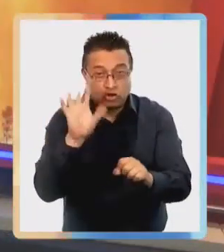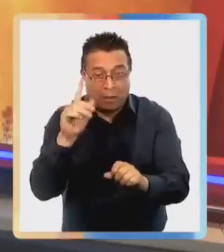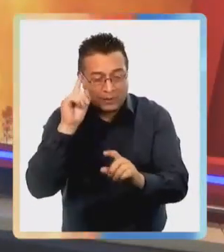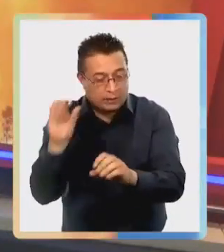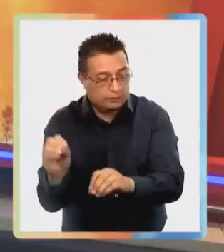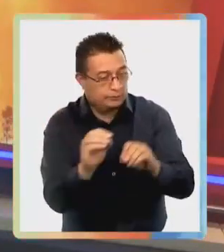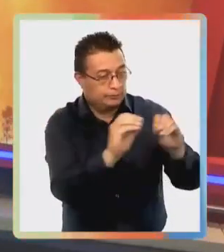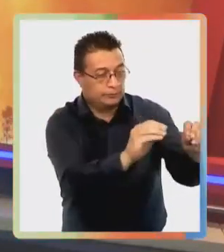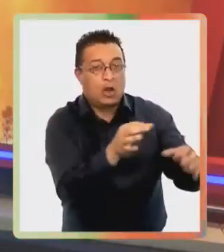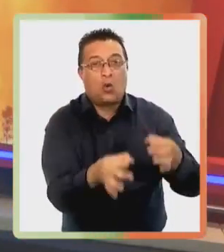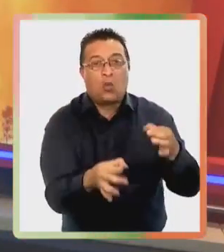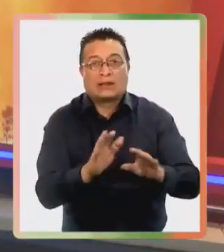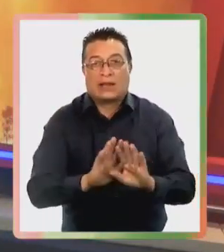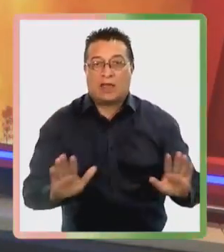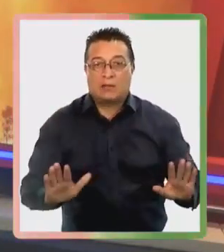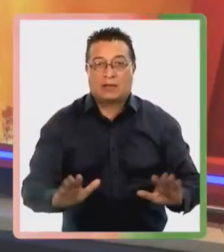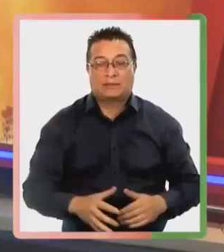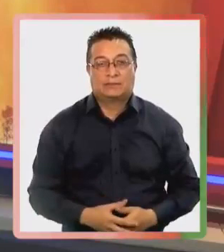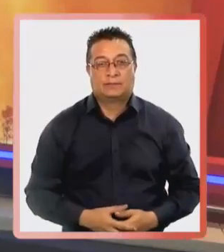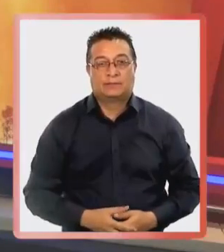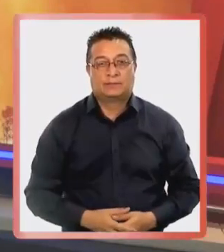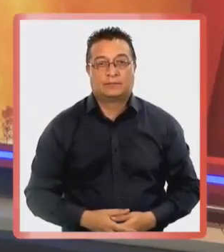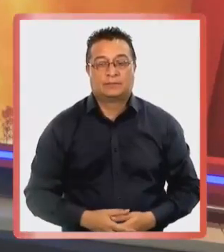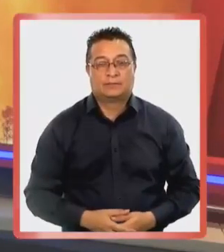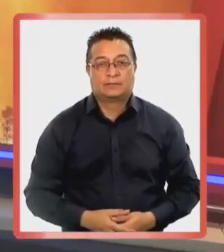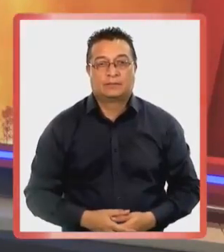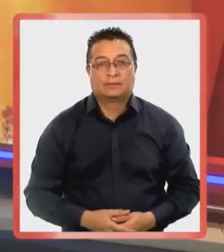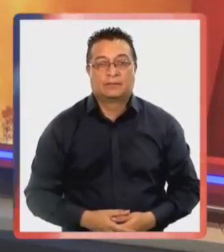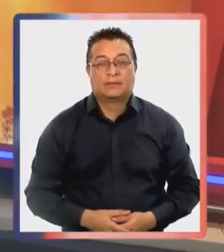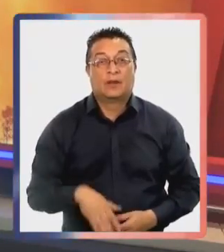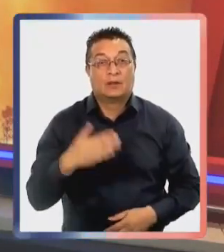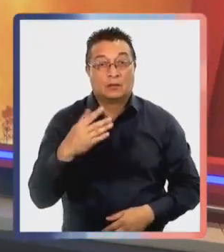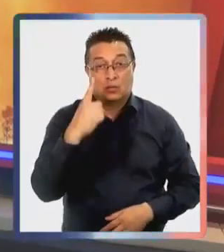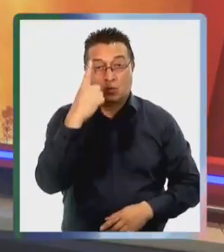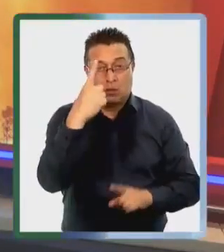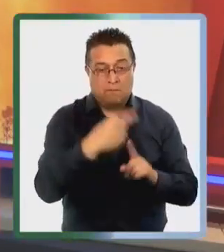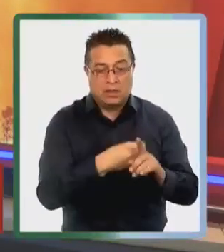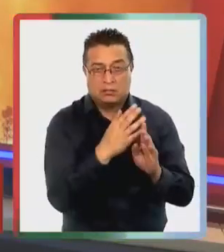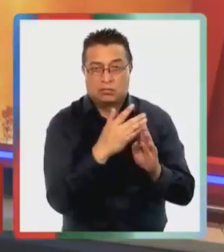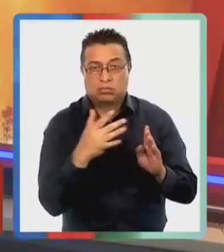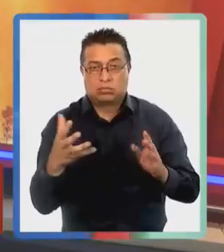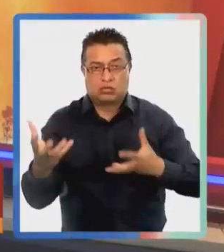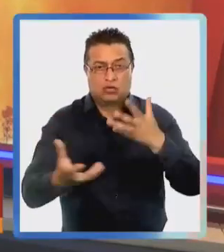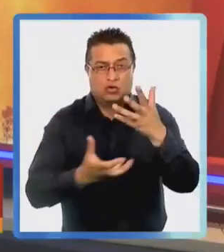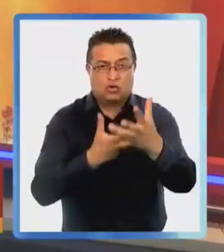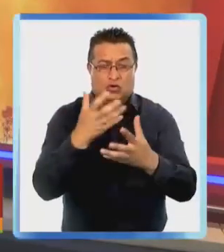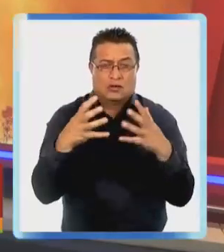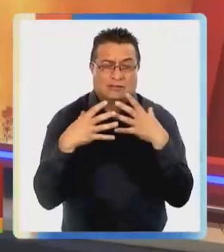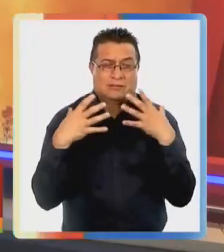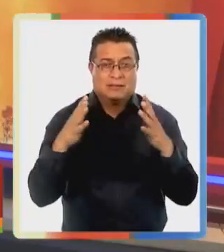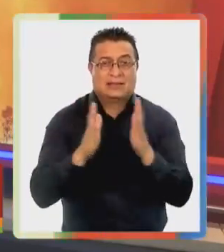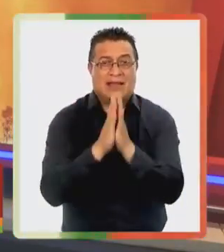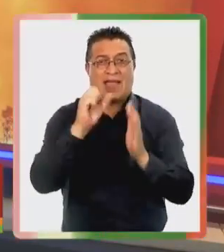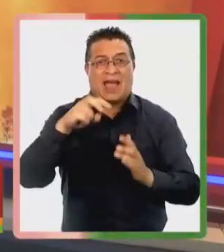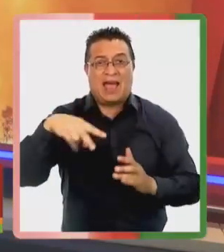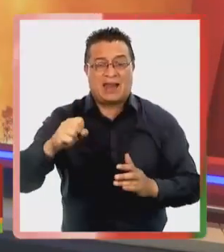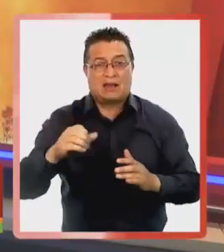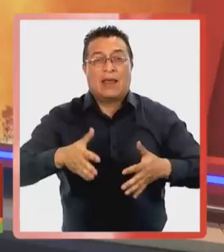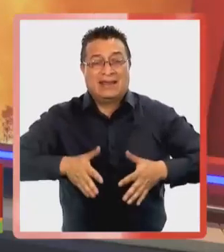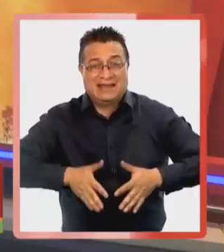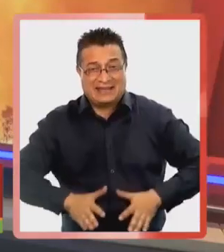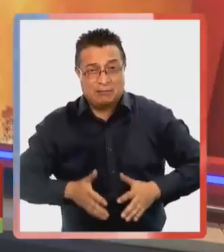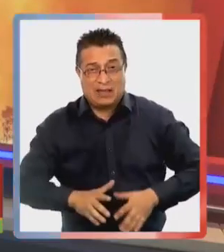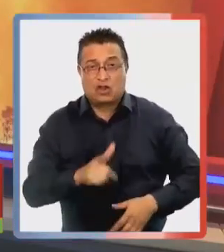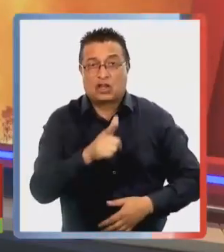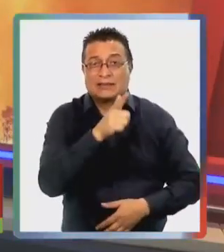Después de casi un mes, el voraz incendio de Santa Ana, que afectó a las comunas de Nacimiento, Santa Juana y Coronel en la región del Biobío, fue